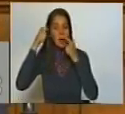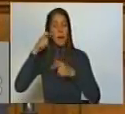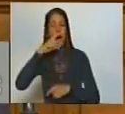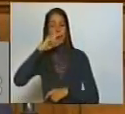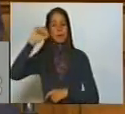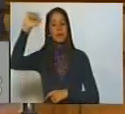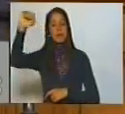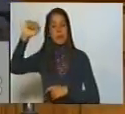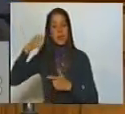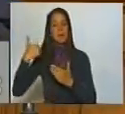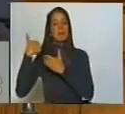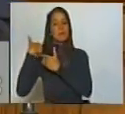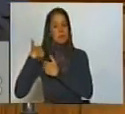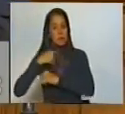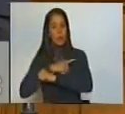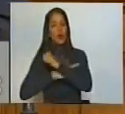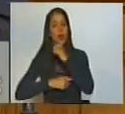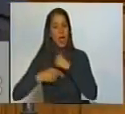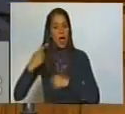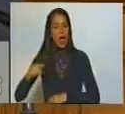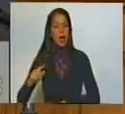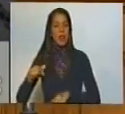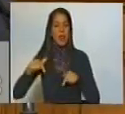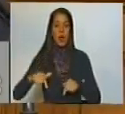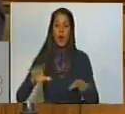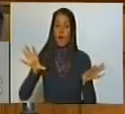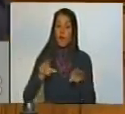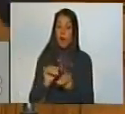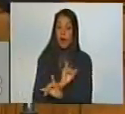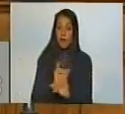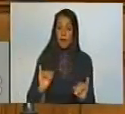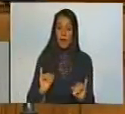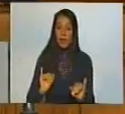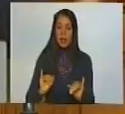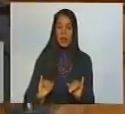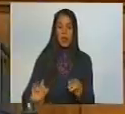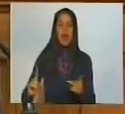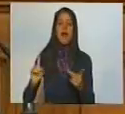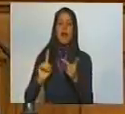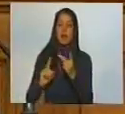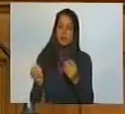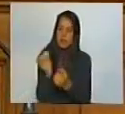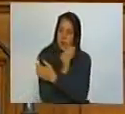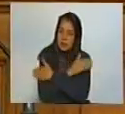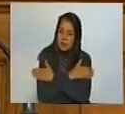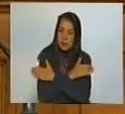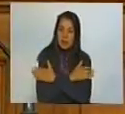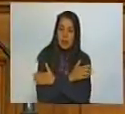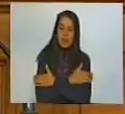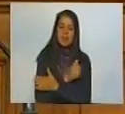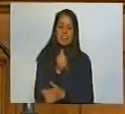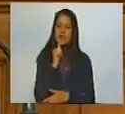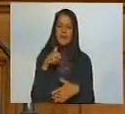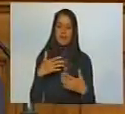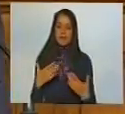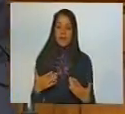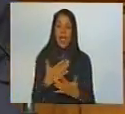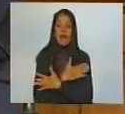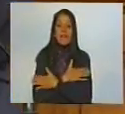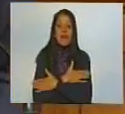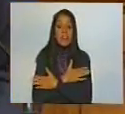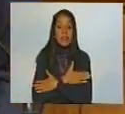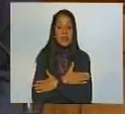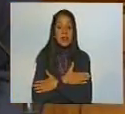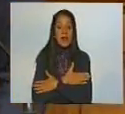presidente Nicolás Maduro. Por eso cierro también esta intervención con otras felicitaciones más. Y esas felicitaciones son,